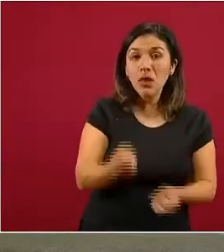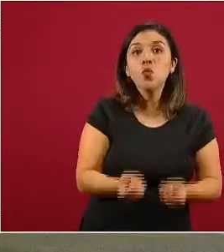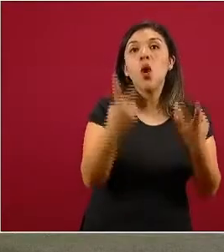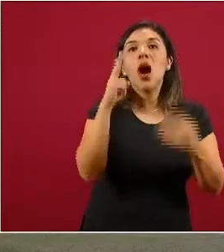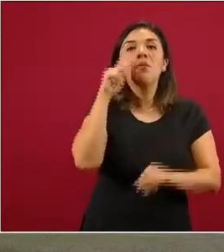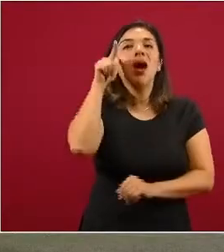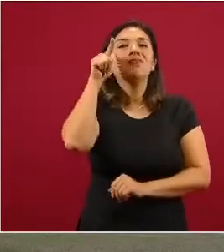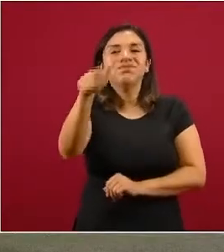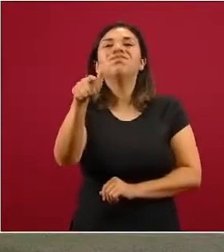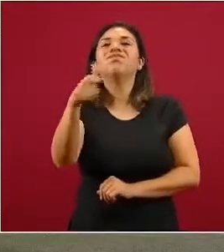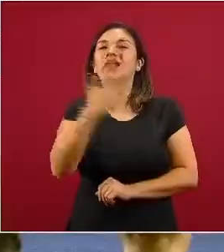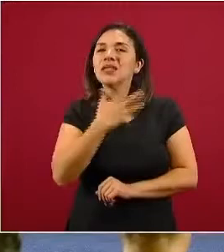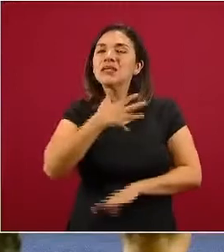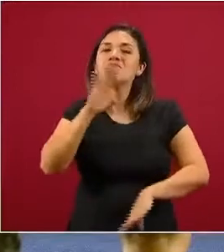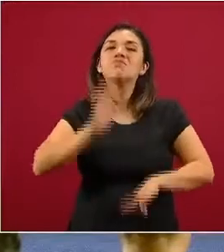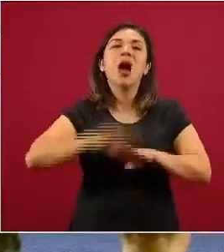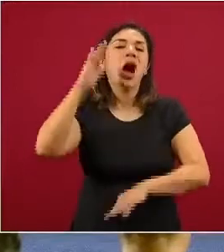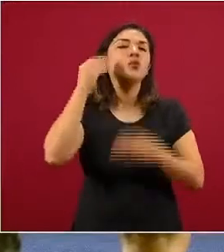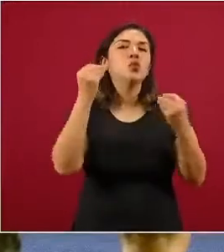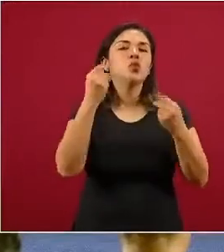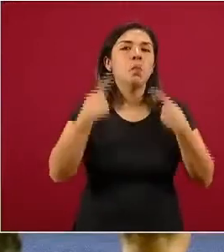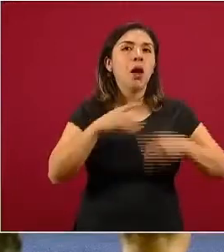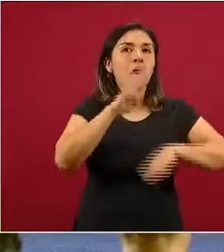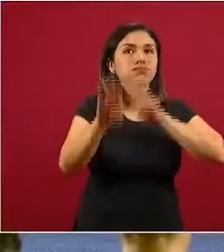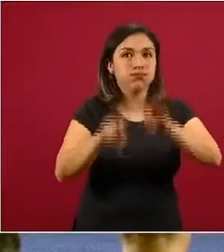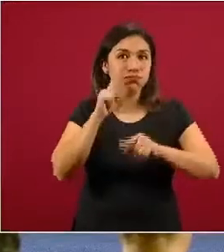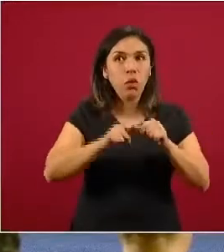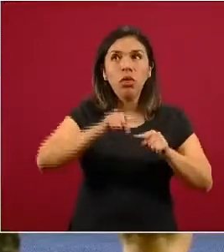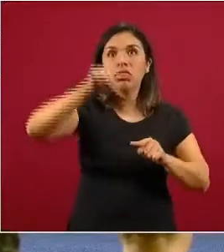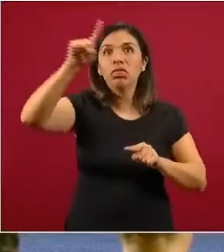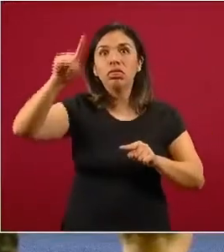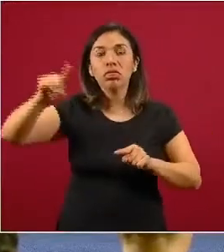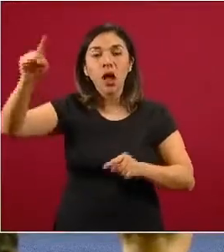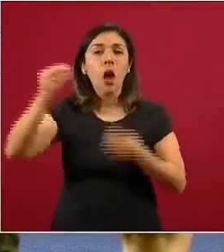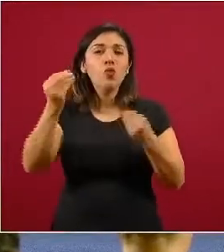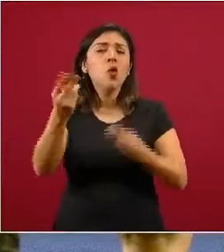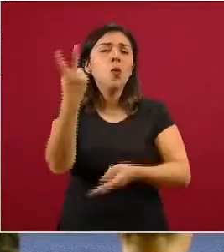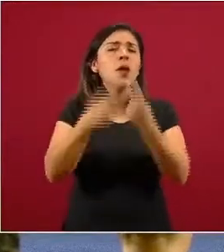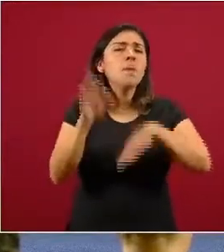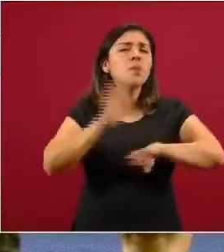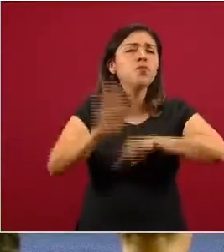Esta es la gráfica principal, y como se interpreta esta gráfica,